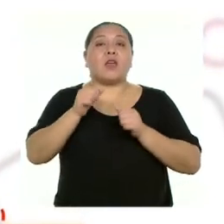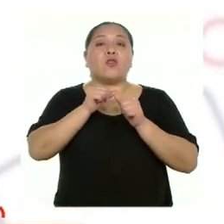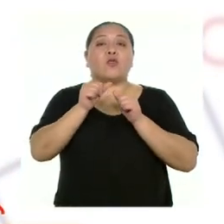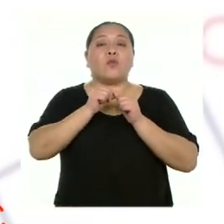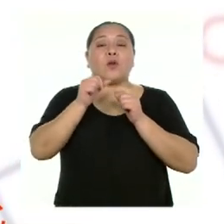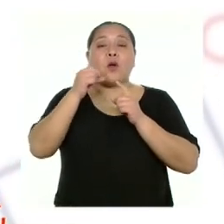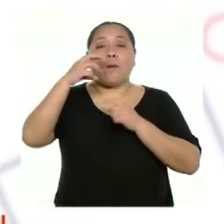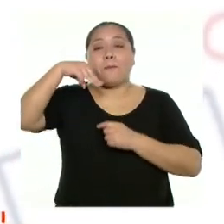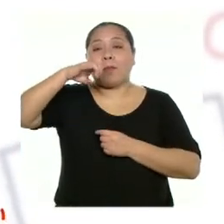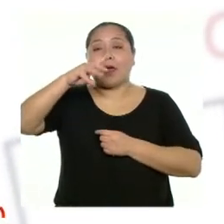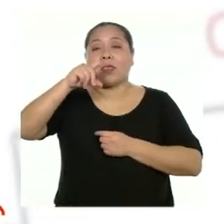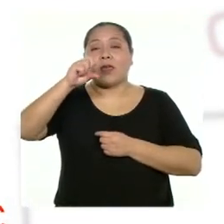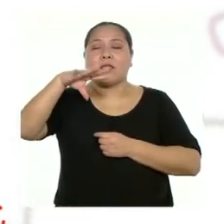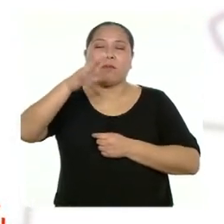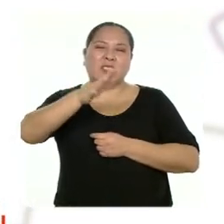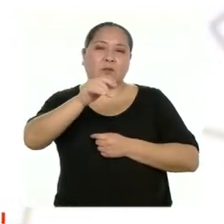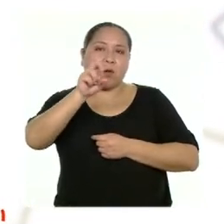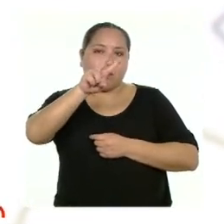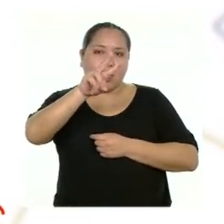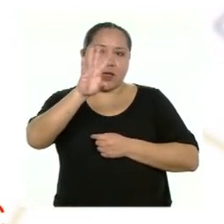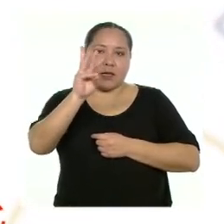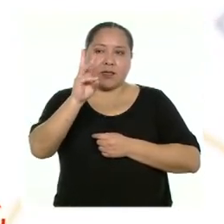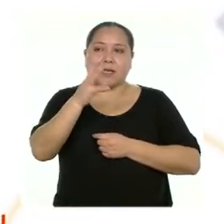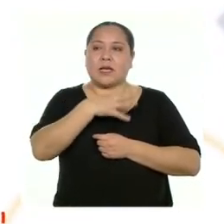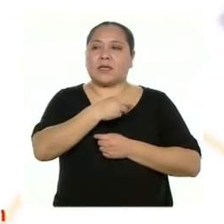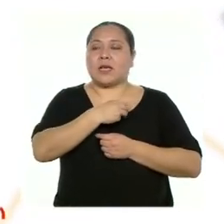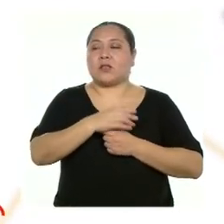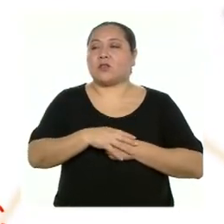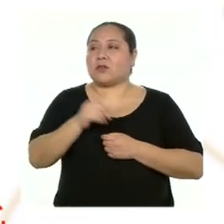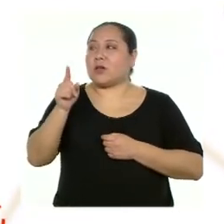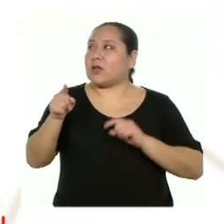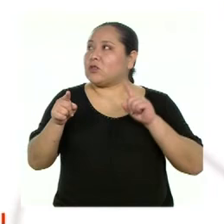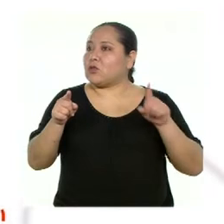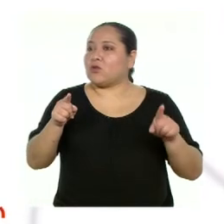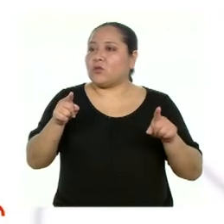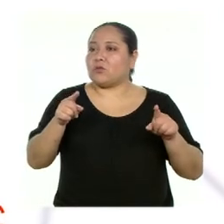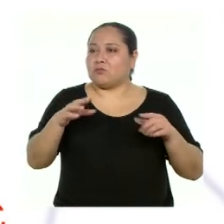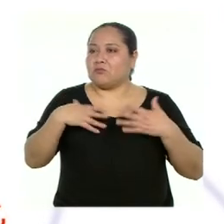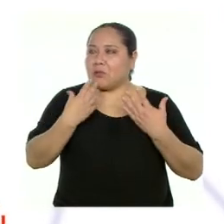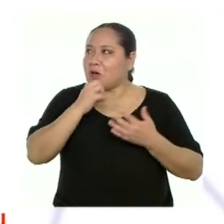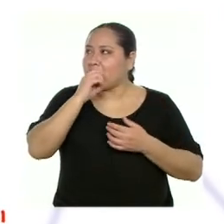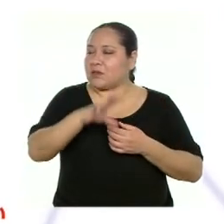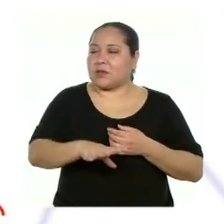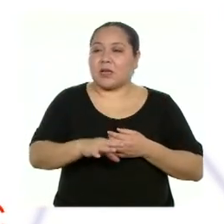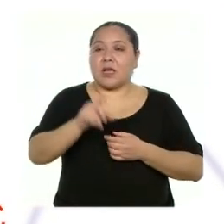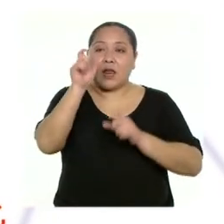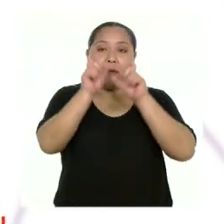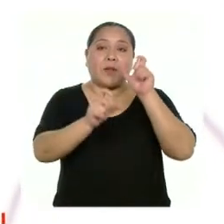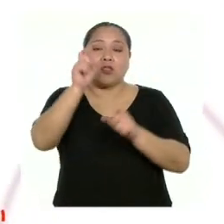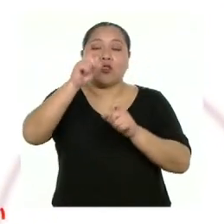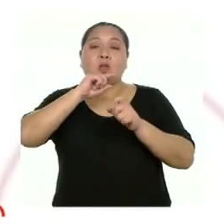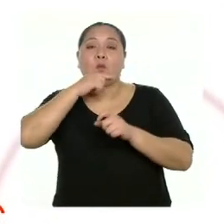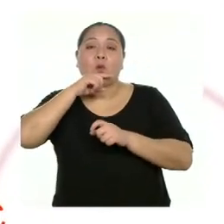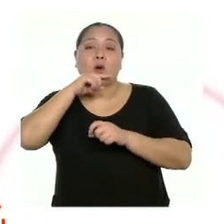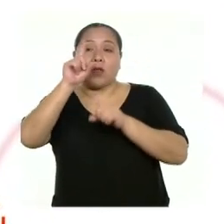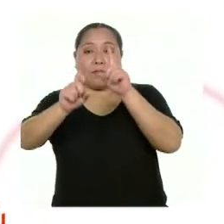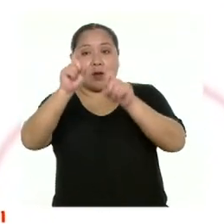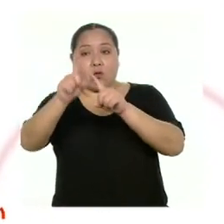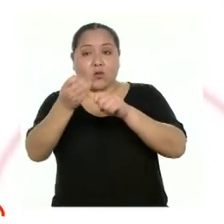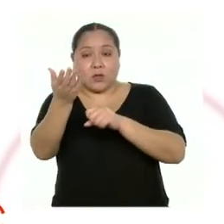es aproximadamente 26 años. Con esos valores, ¿puedo decir que las personas de género femenino